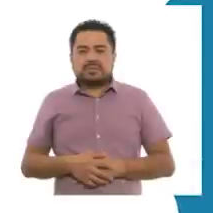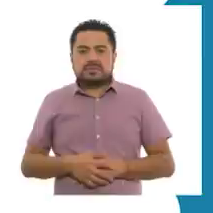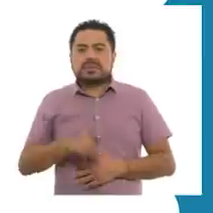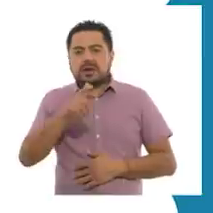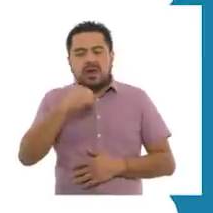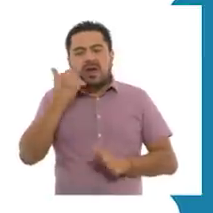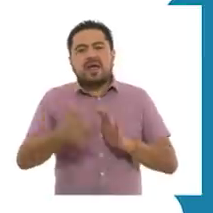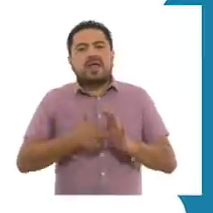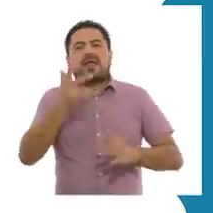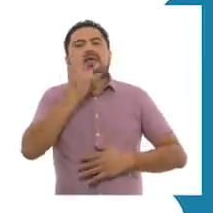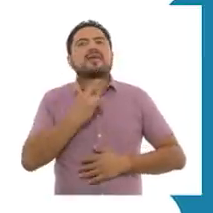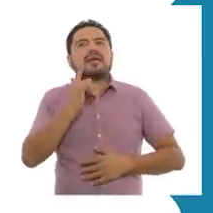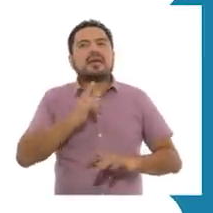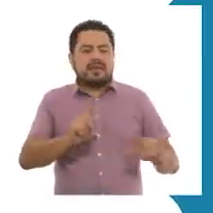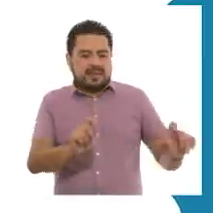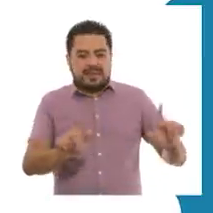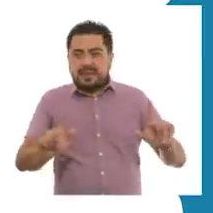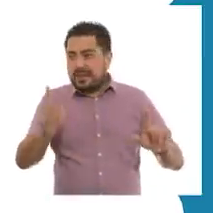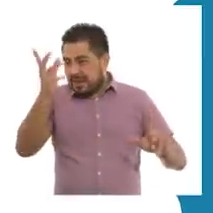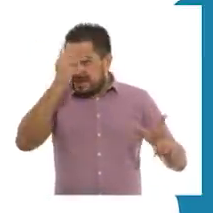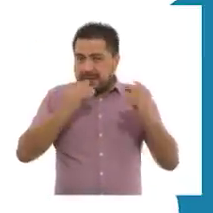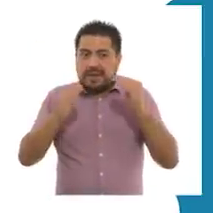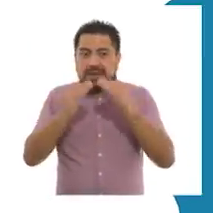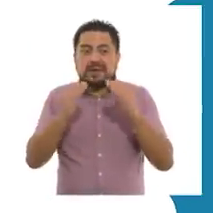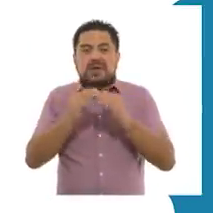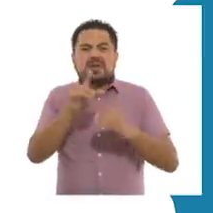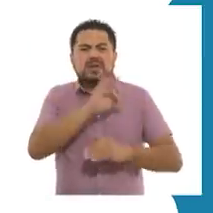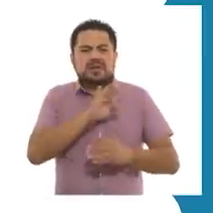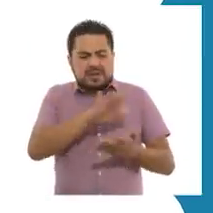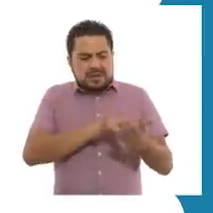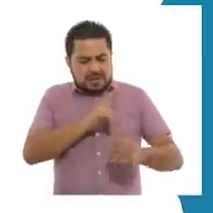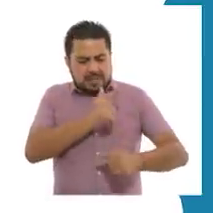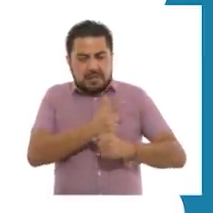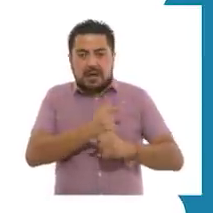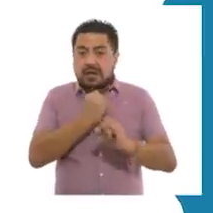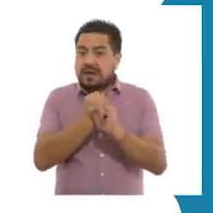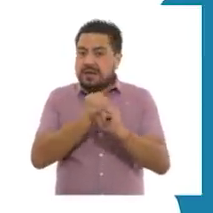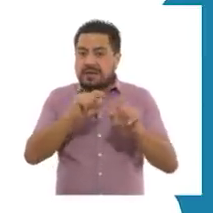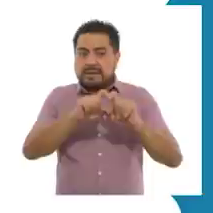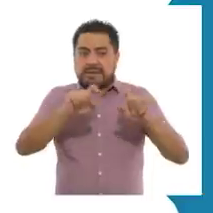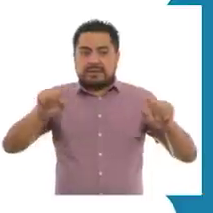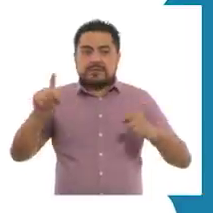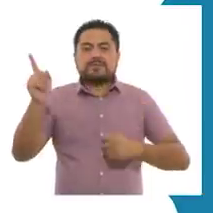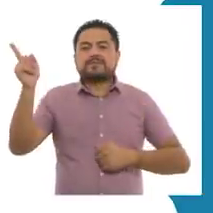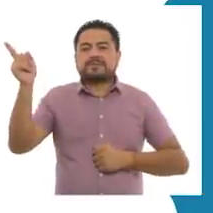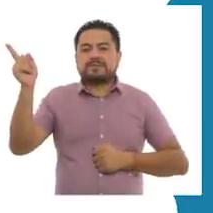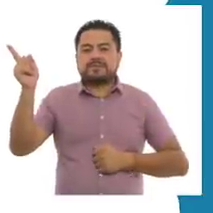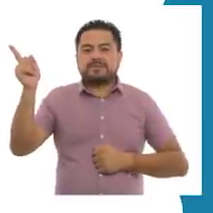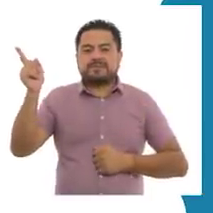Si quieres volver a ver los programas de Aprende en Casa, los puedes encontrar en la siguiente liga: